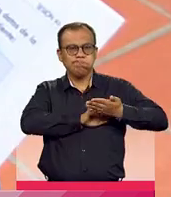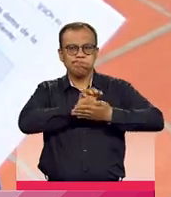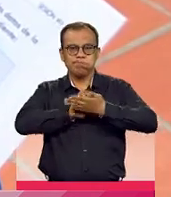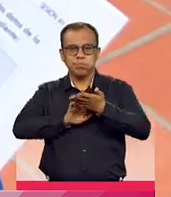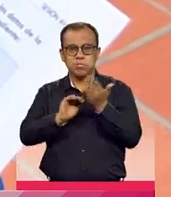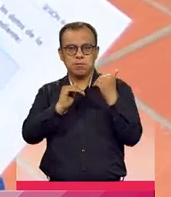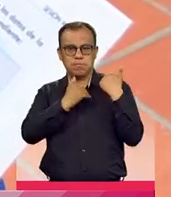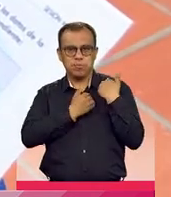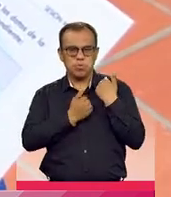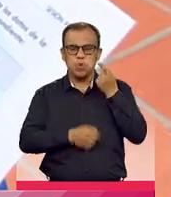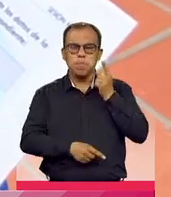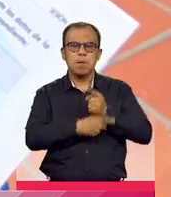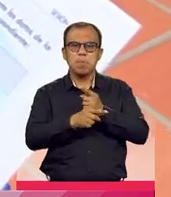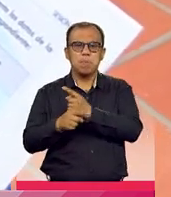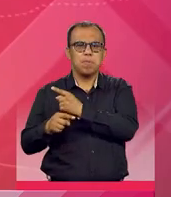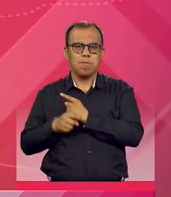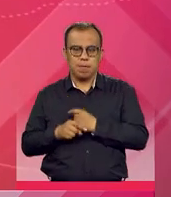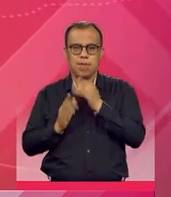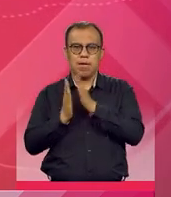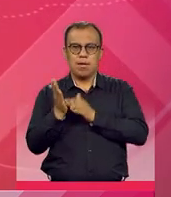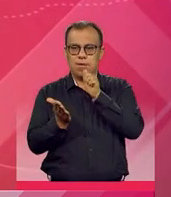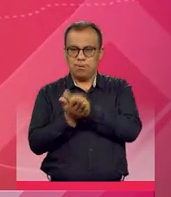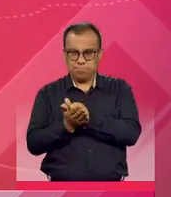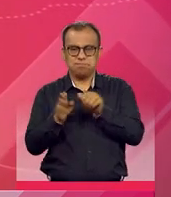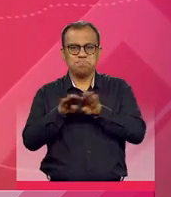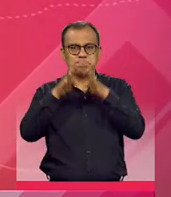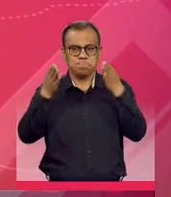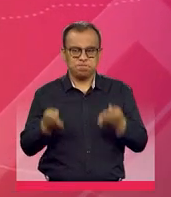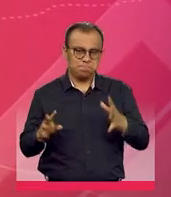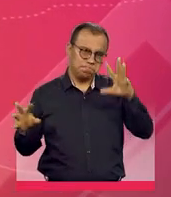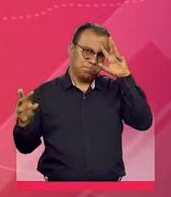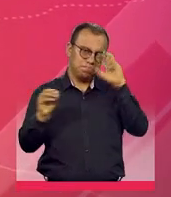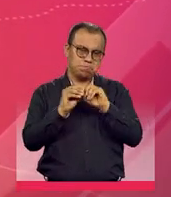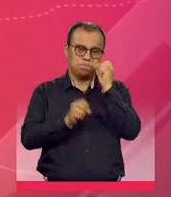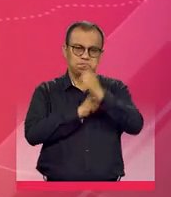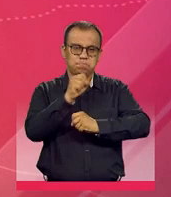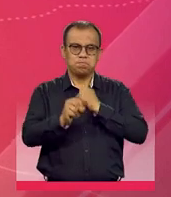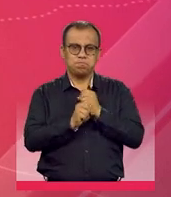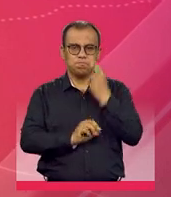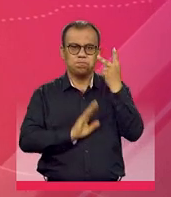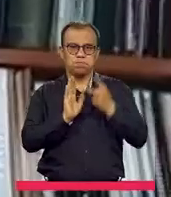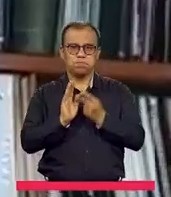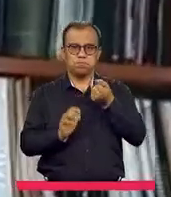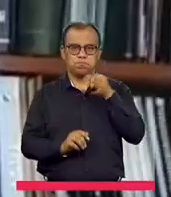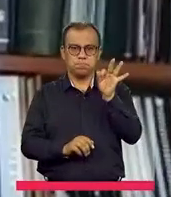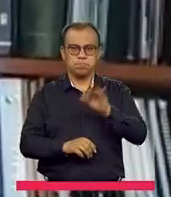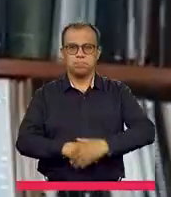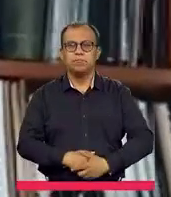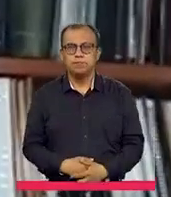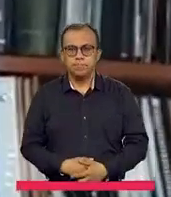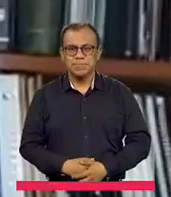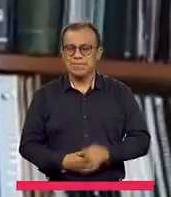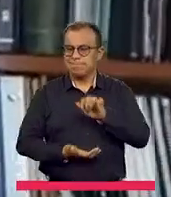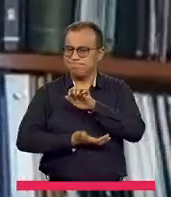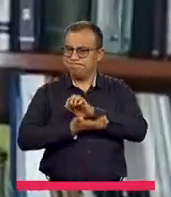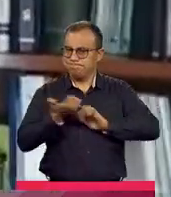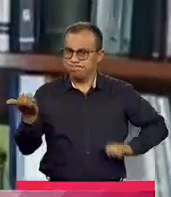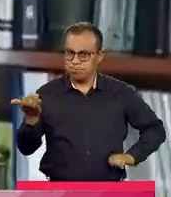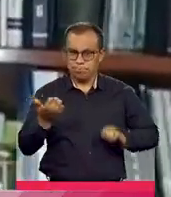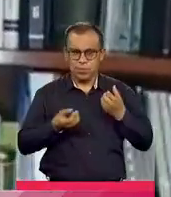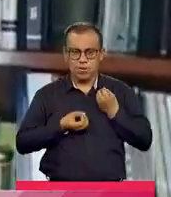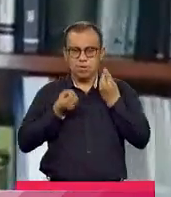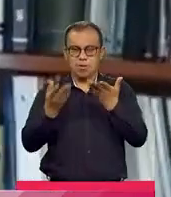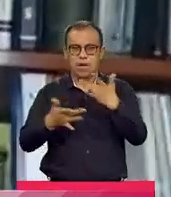pensión en cumplimiento del acta de acuerdo de la Mesa de Concertación del año 2013. Se debe eliminar el aporte de la